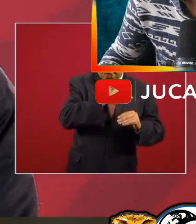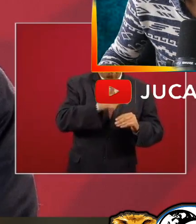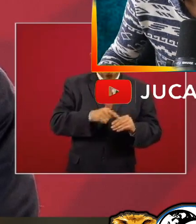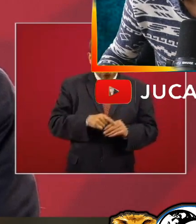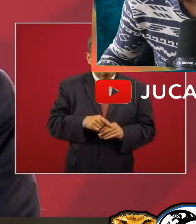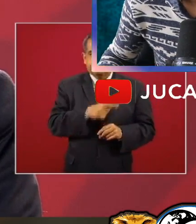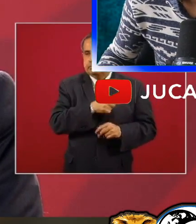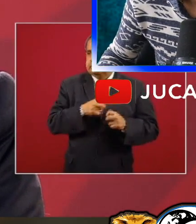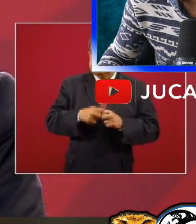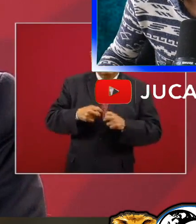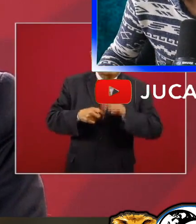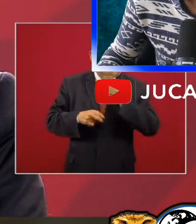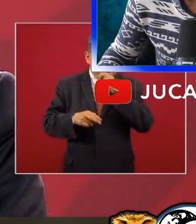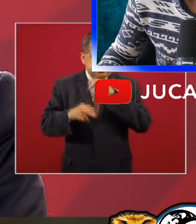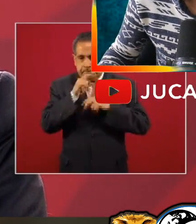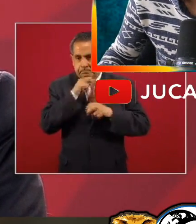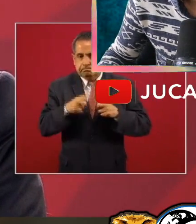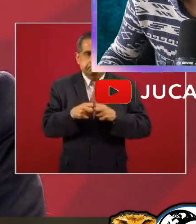mucho nerviosismo,